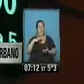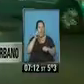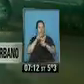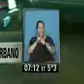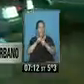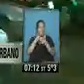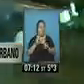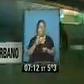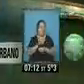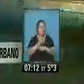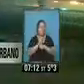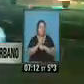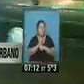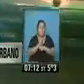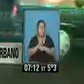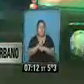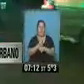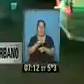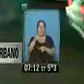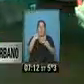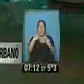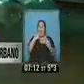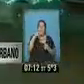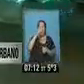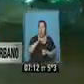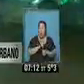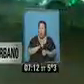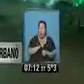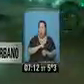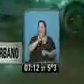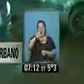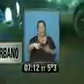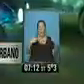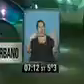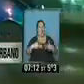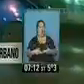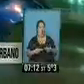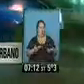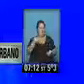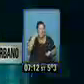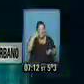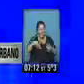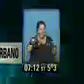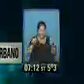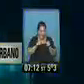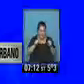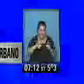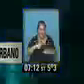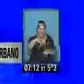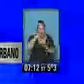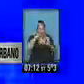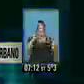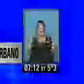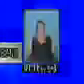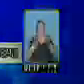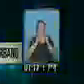que no permiten justamente que el consumo eléctrico no genere estos inconvenientes. Imagínense, con este frío usted calefacciona